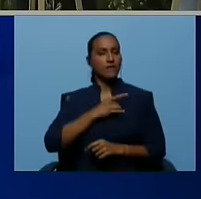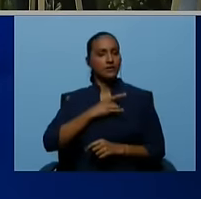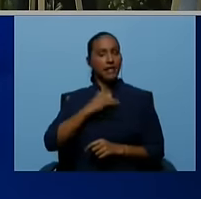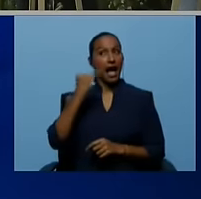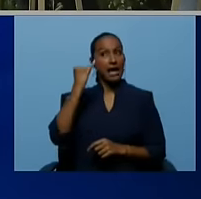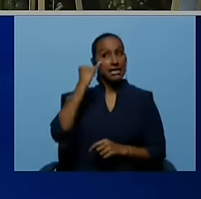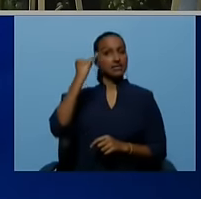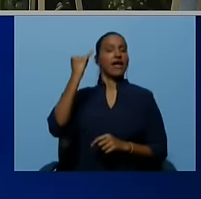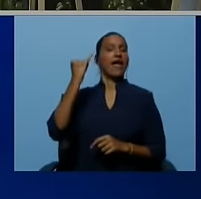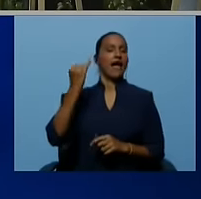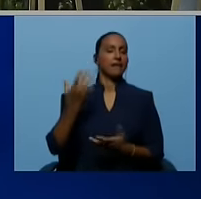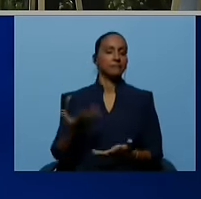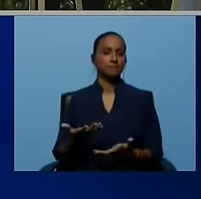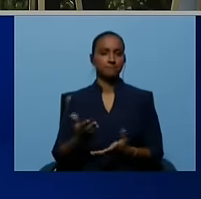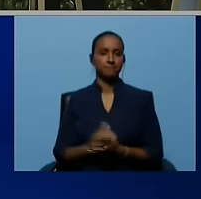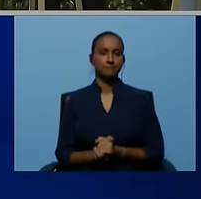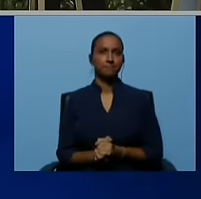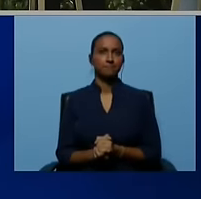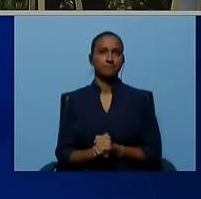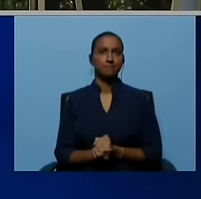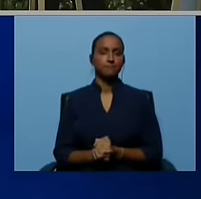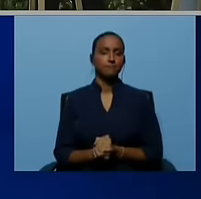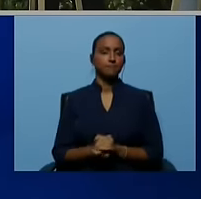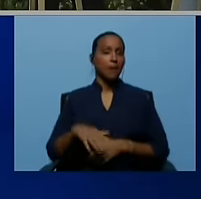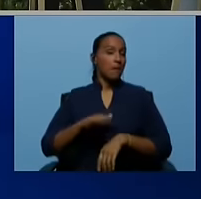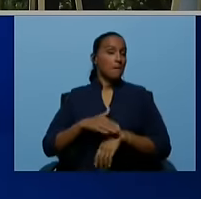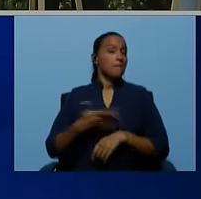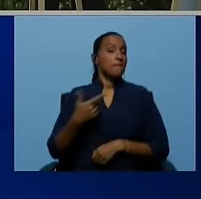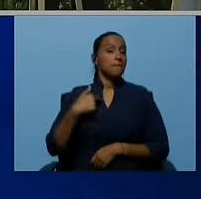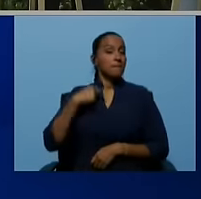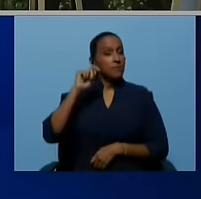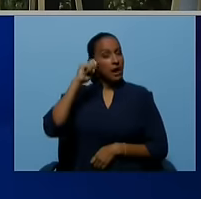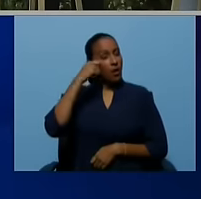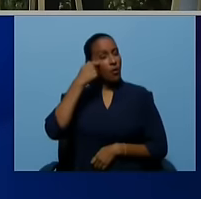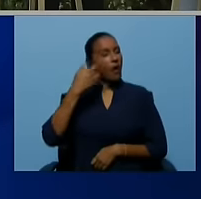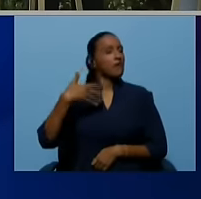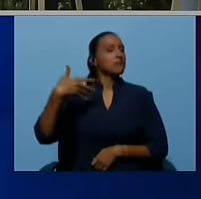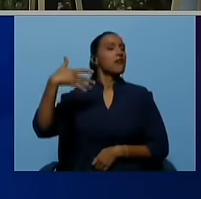Yo recuerdo mucho al rector Fuenmayor,